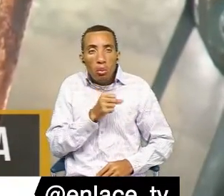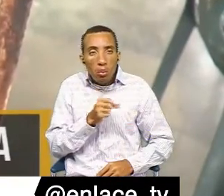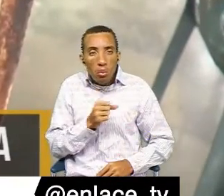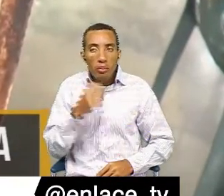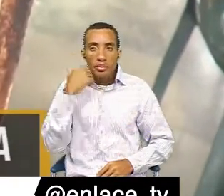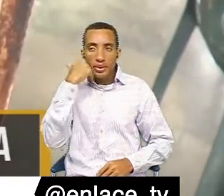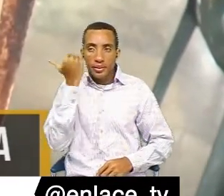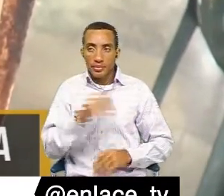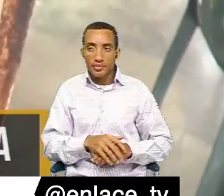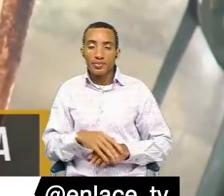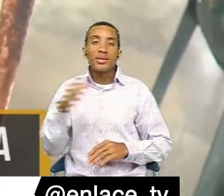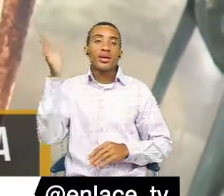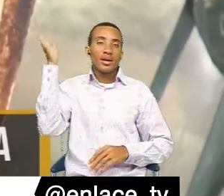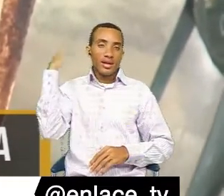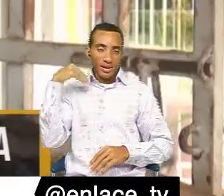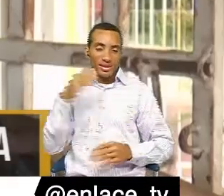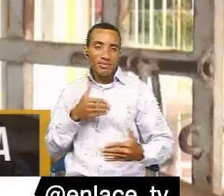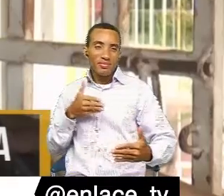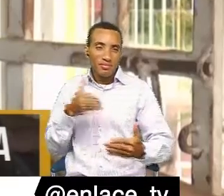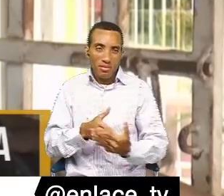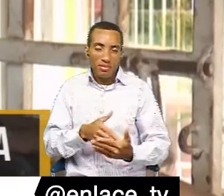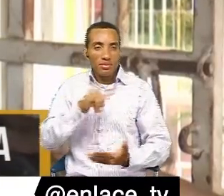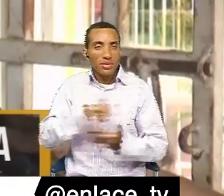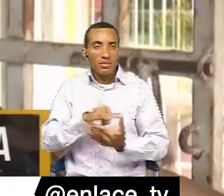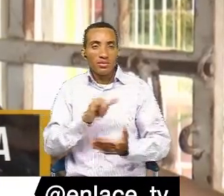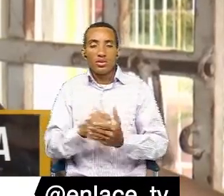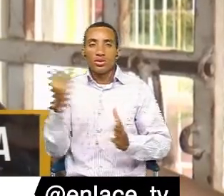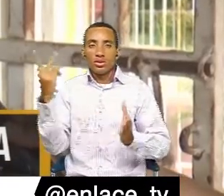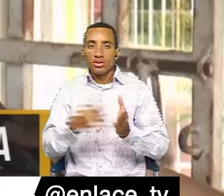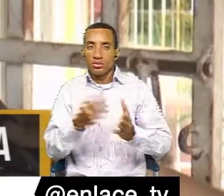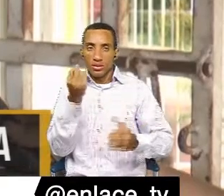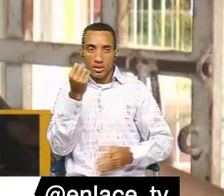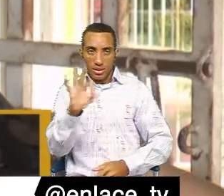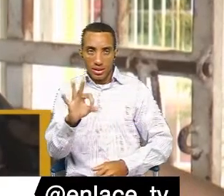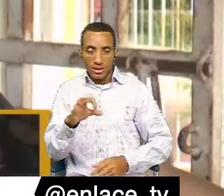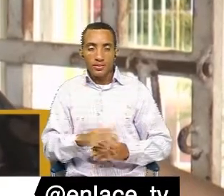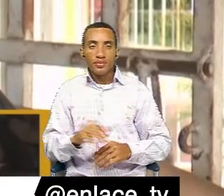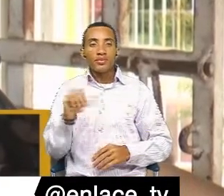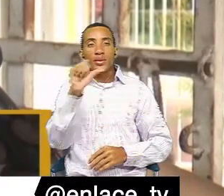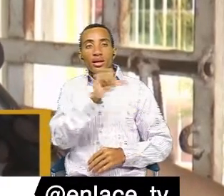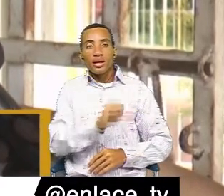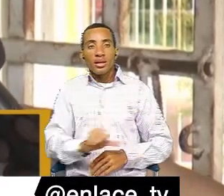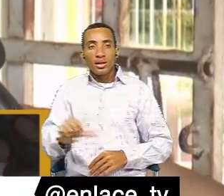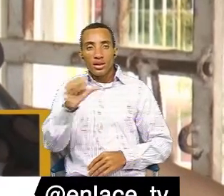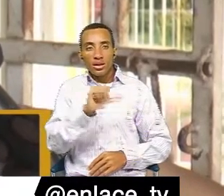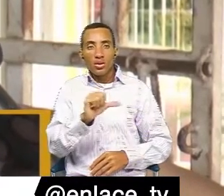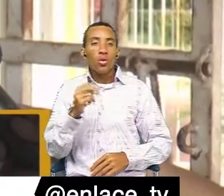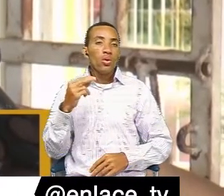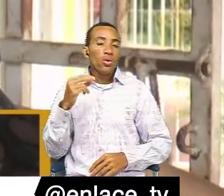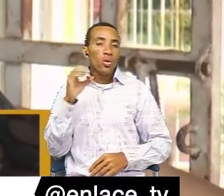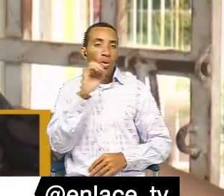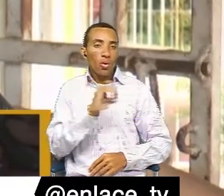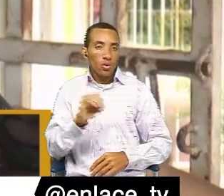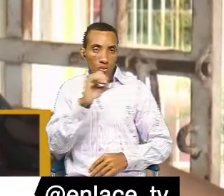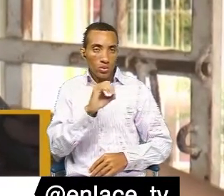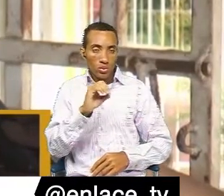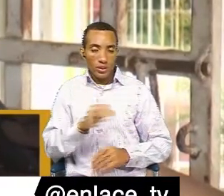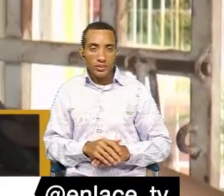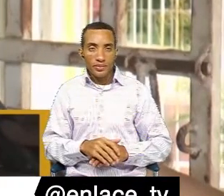un atentado en el año 2013. En este mes, el 10 de octubre, cumplieron 3 años de haber sufrido un atentado en esta misma